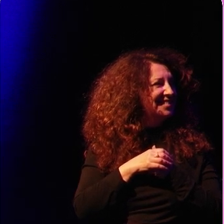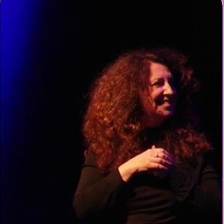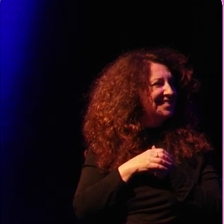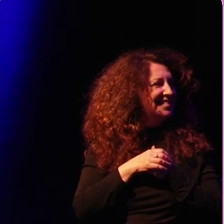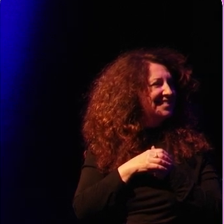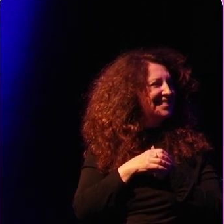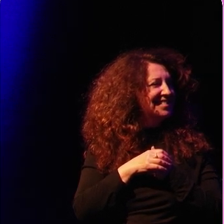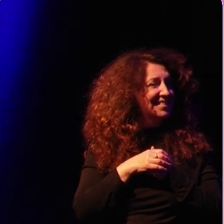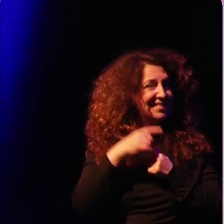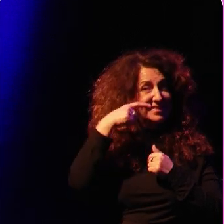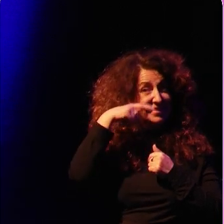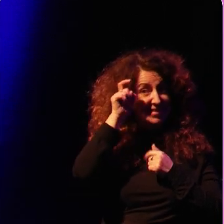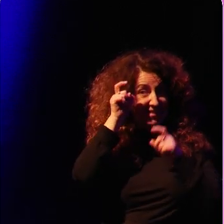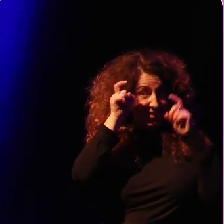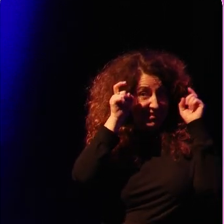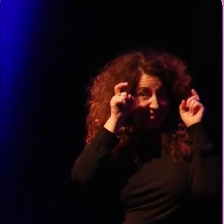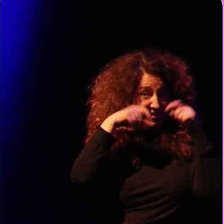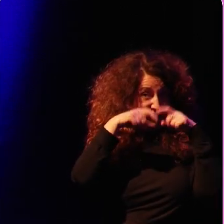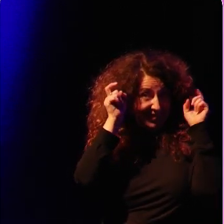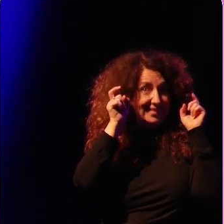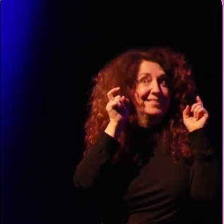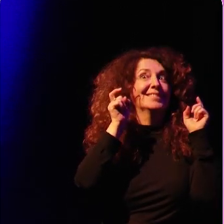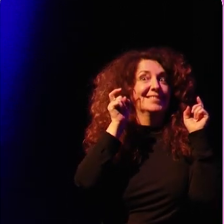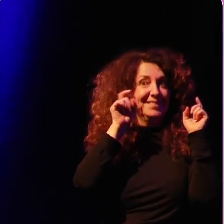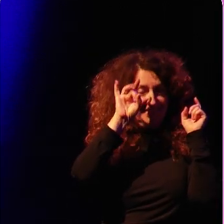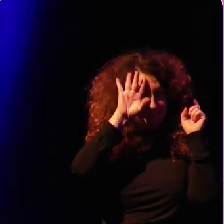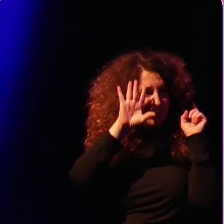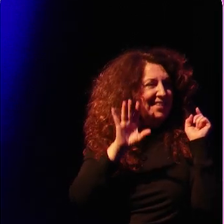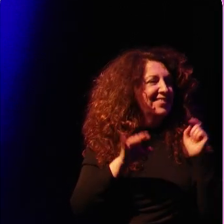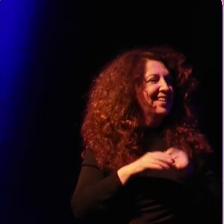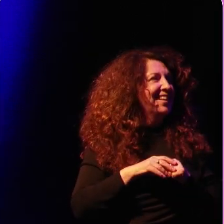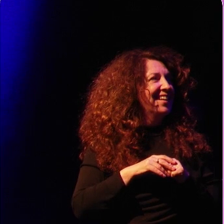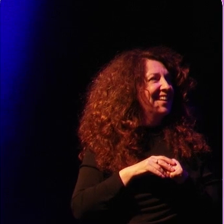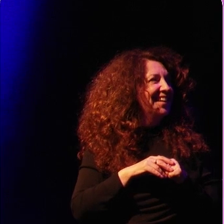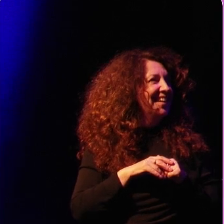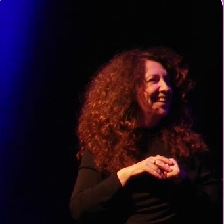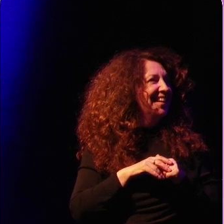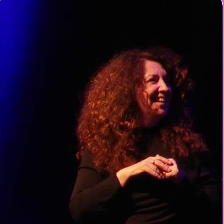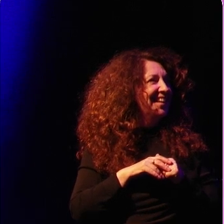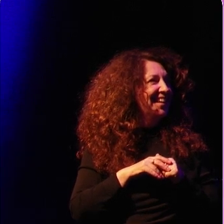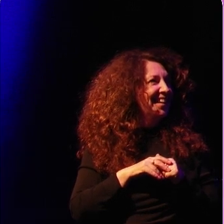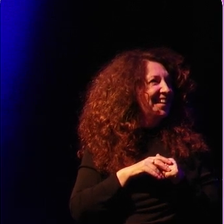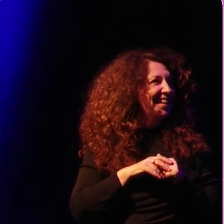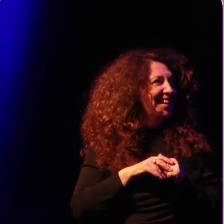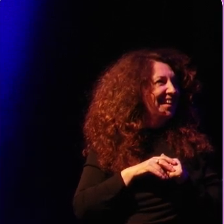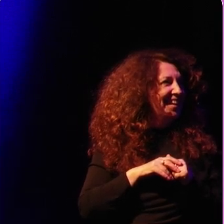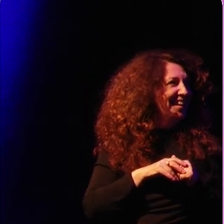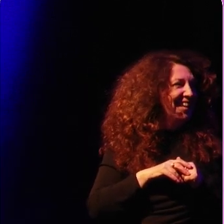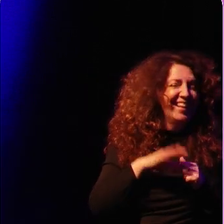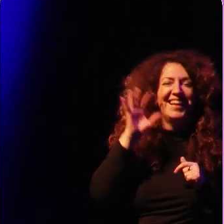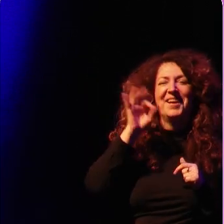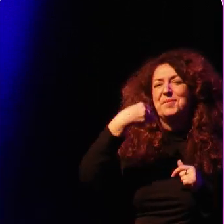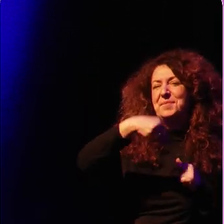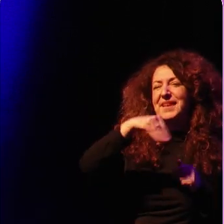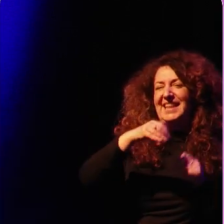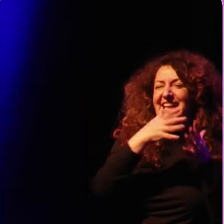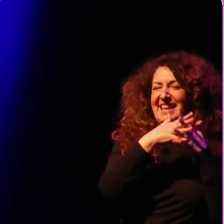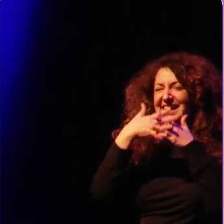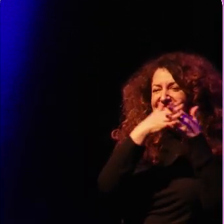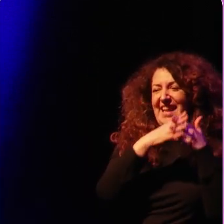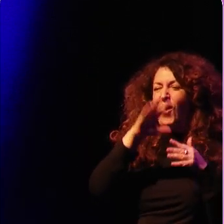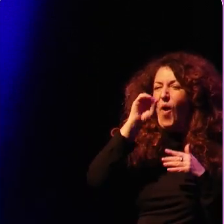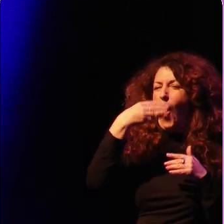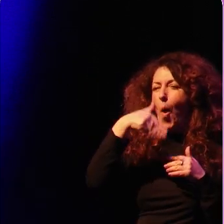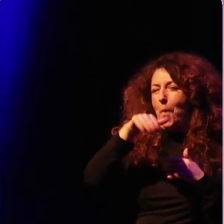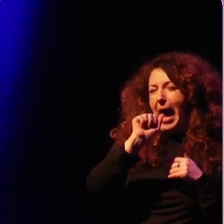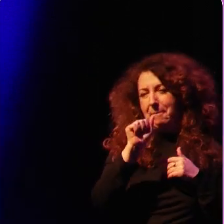La forma en cómo ha levantado las cejas es bastante flipante, porque yo... Ahí ya no se parece a Obama, el tío que está en el medio.